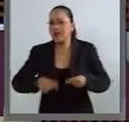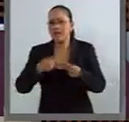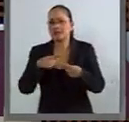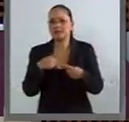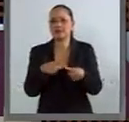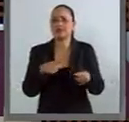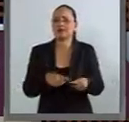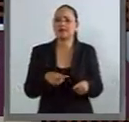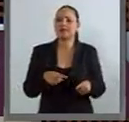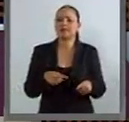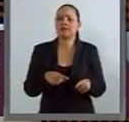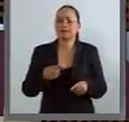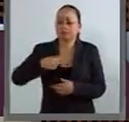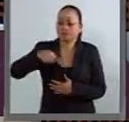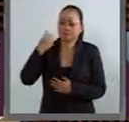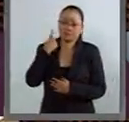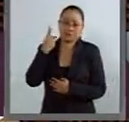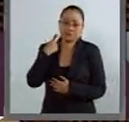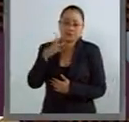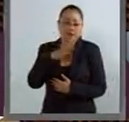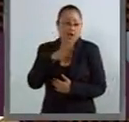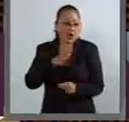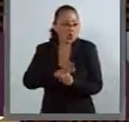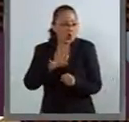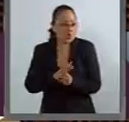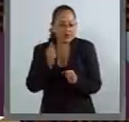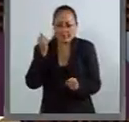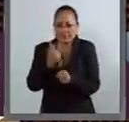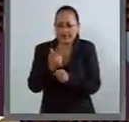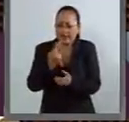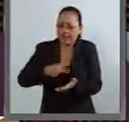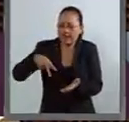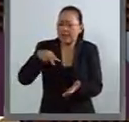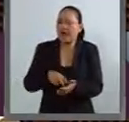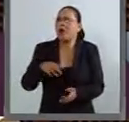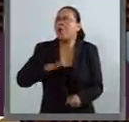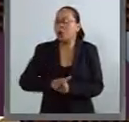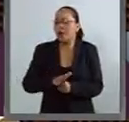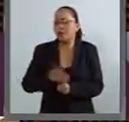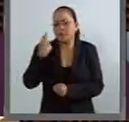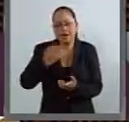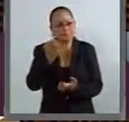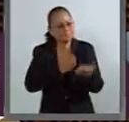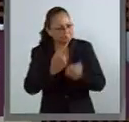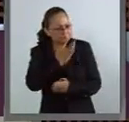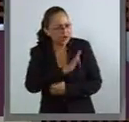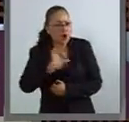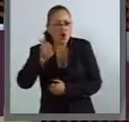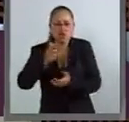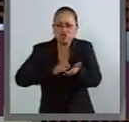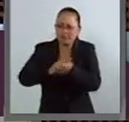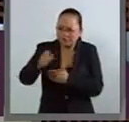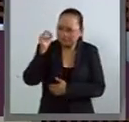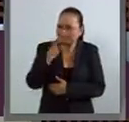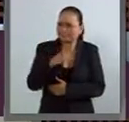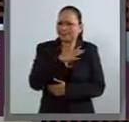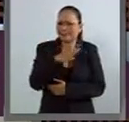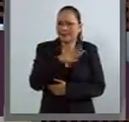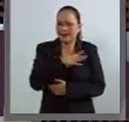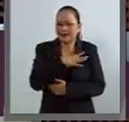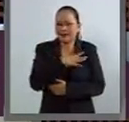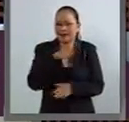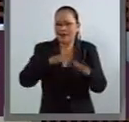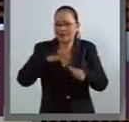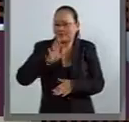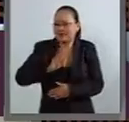también tenemos derecho a levantarnos temprano para ir a hacer ejercicio, y tenemos otros derechos que de